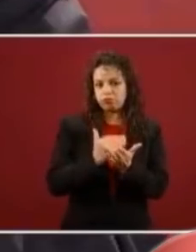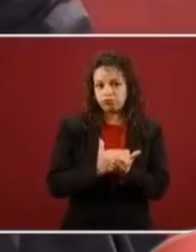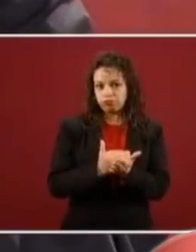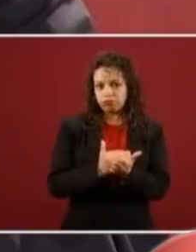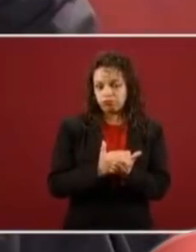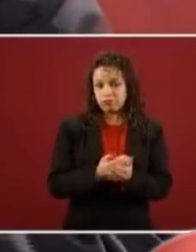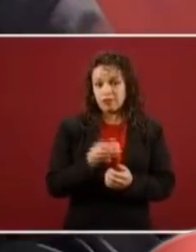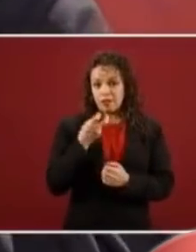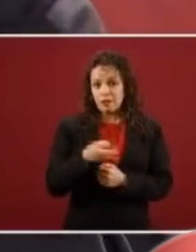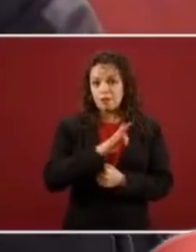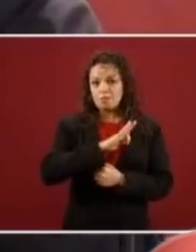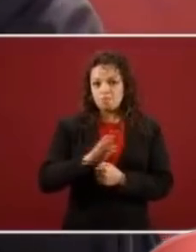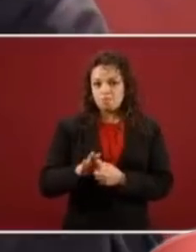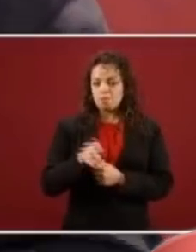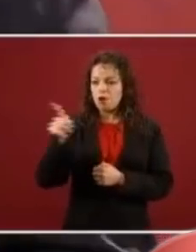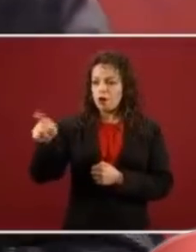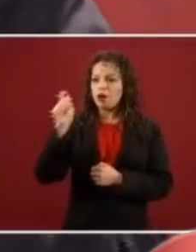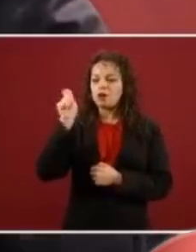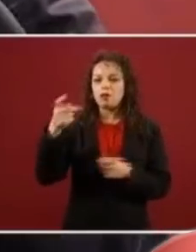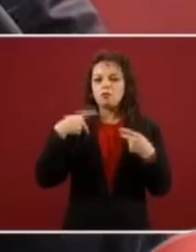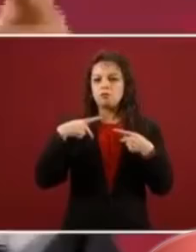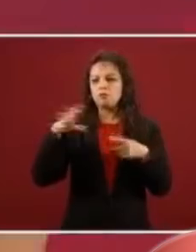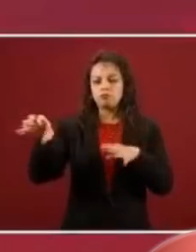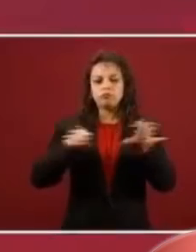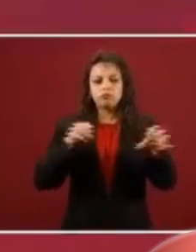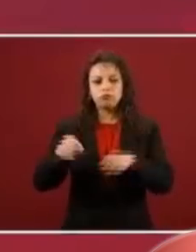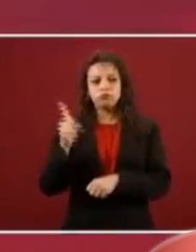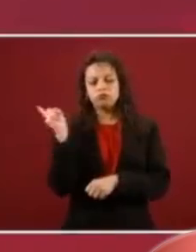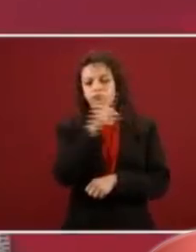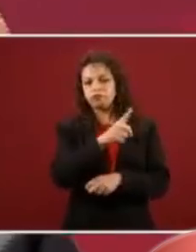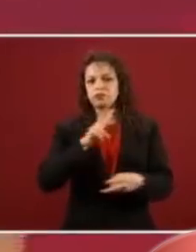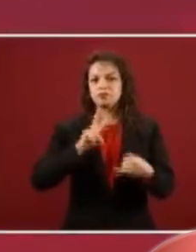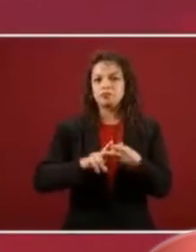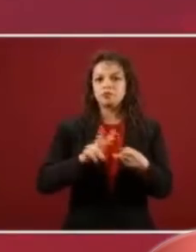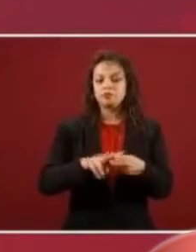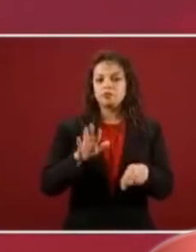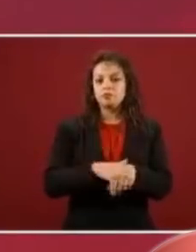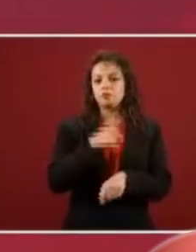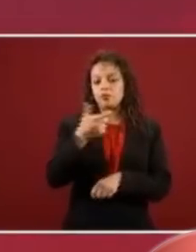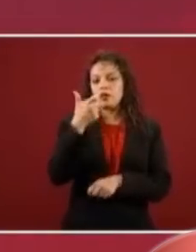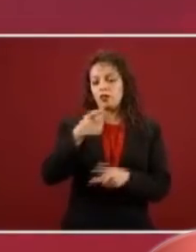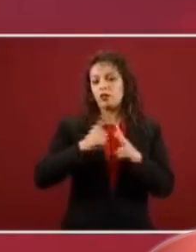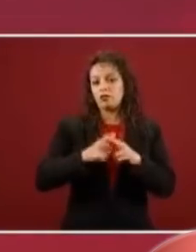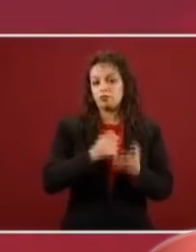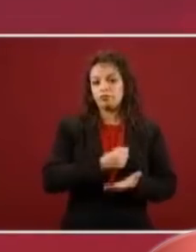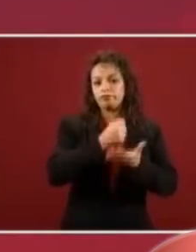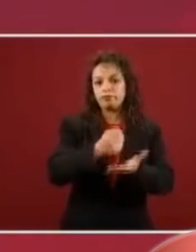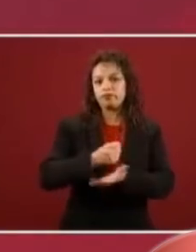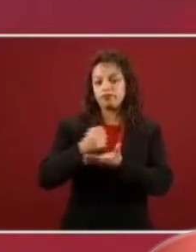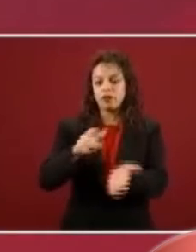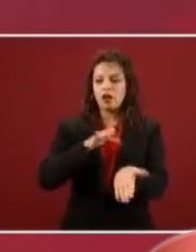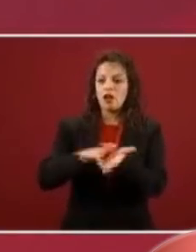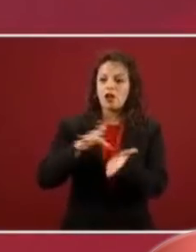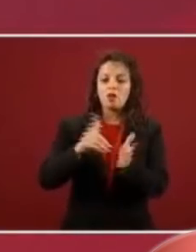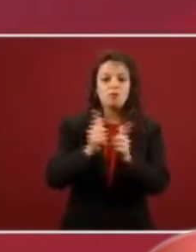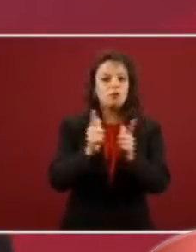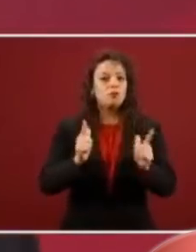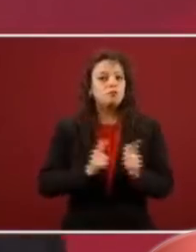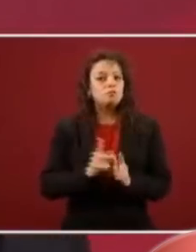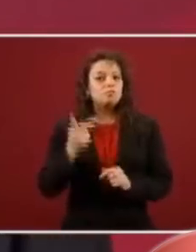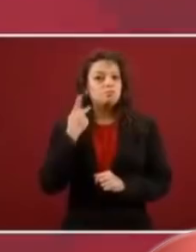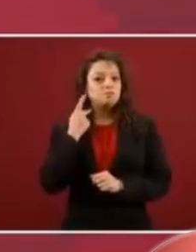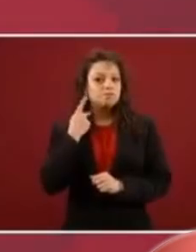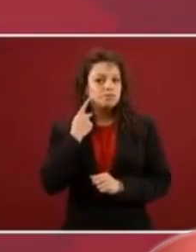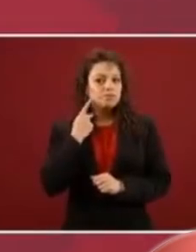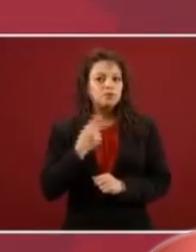para meter a la cárcel al que utilice dinero del presupuesto para favorecer a partidos, para favorecer